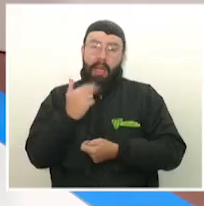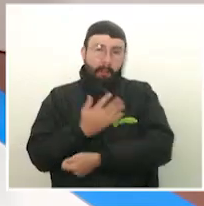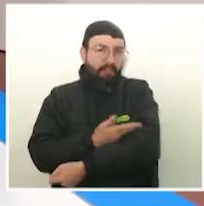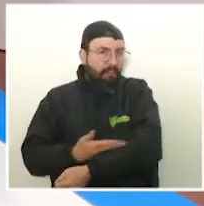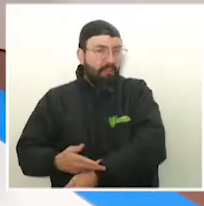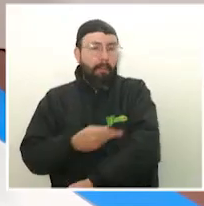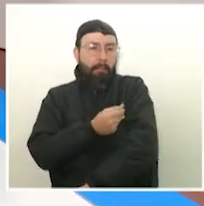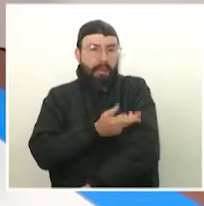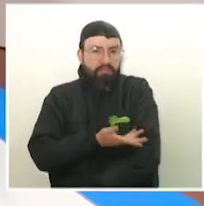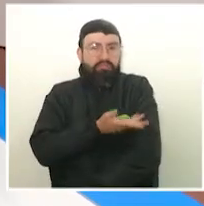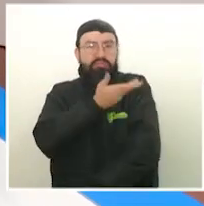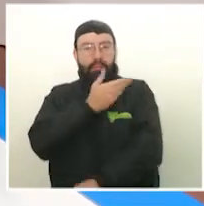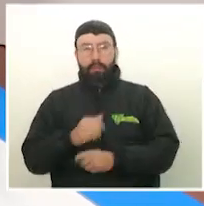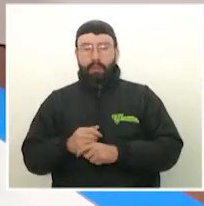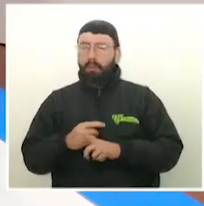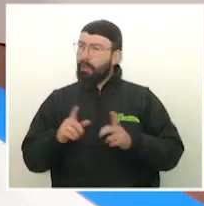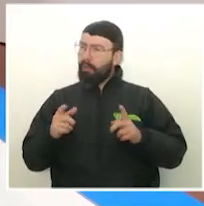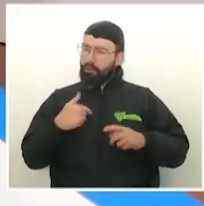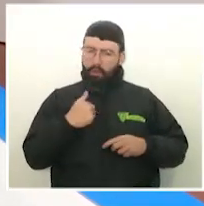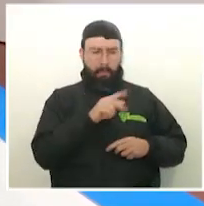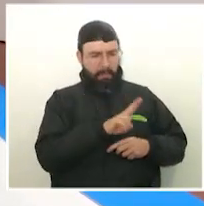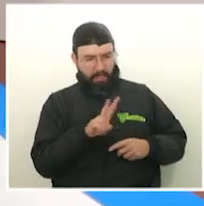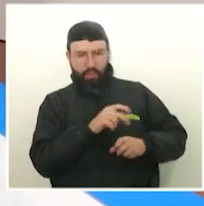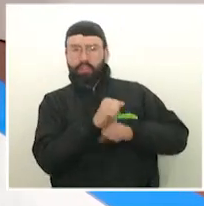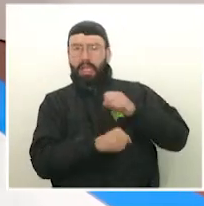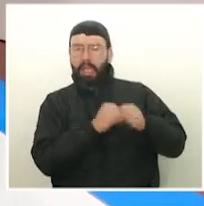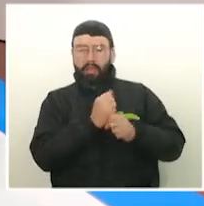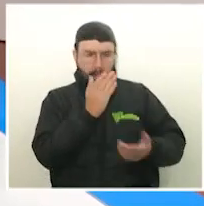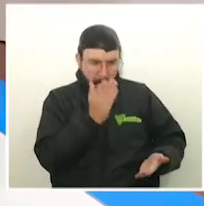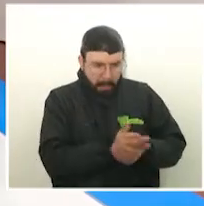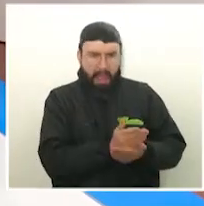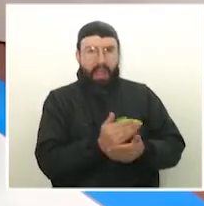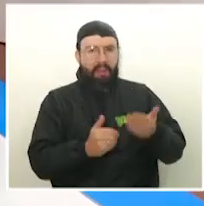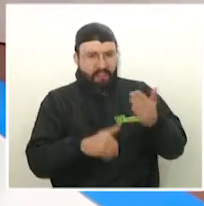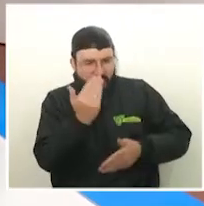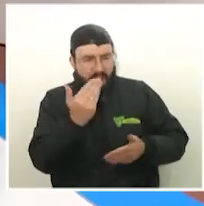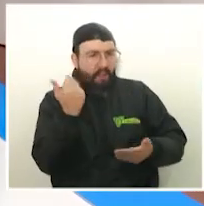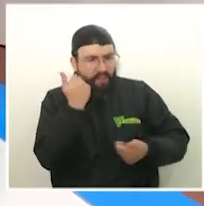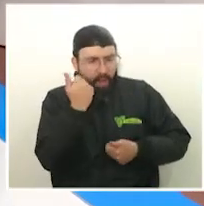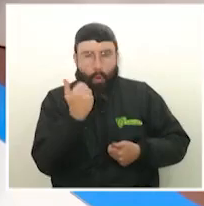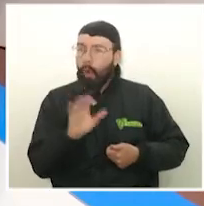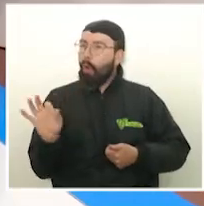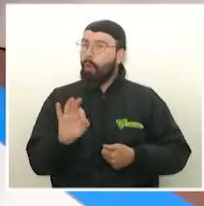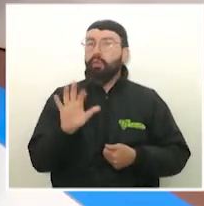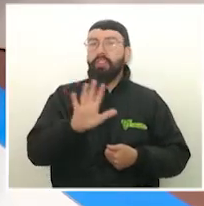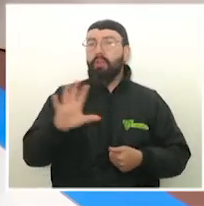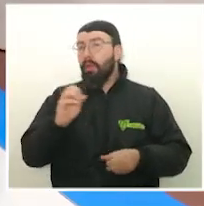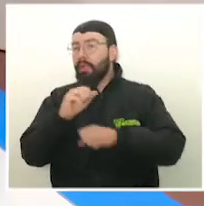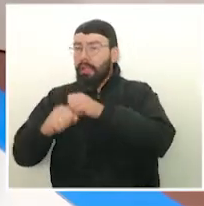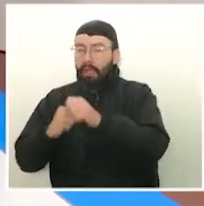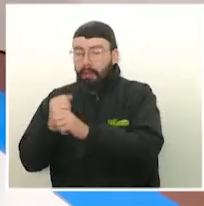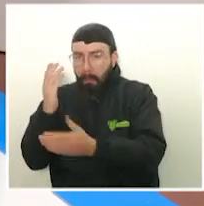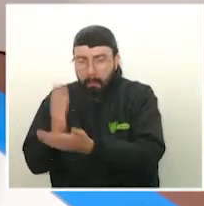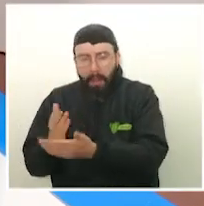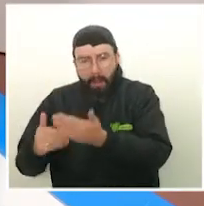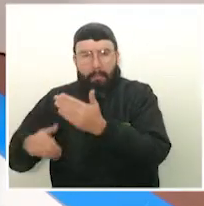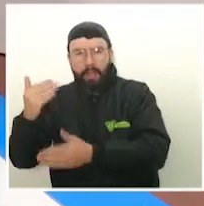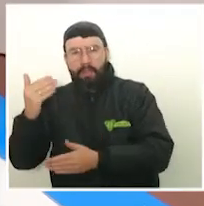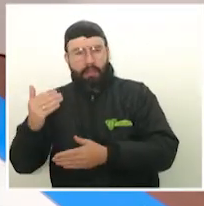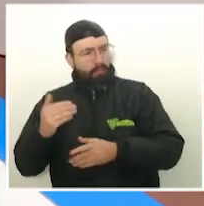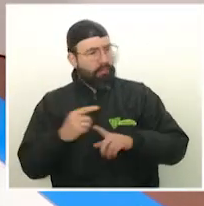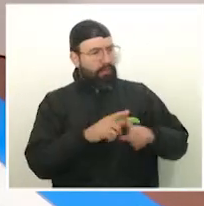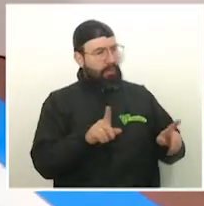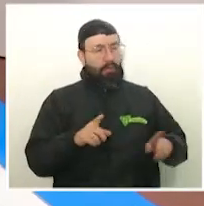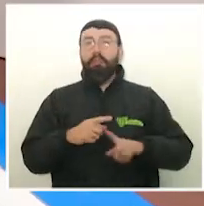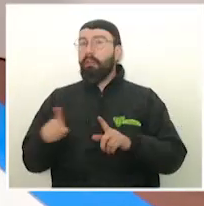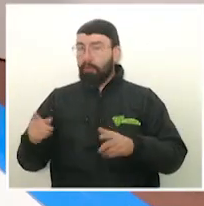Pero ¿de qué depende que a los 22 años yo haga ese proceso o a los 50 años? Ahí es donde tenemos que